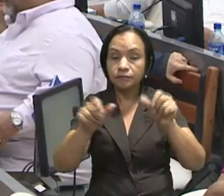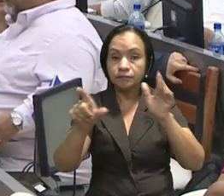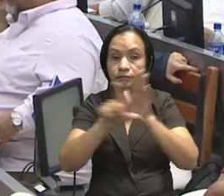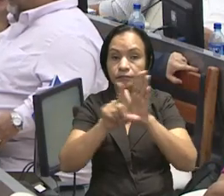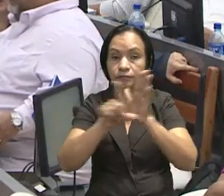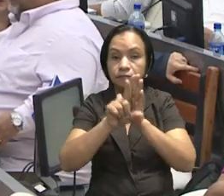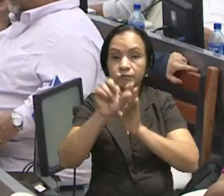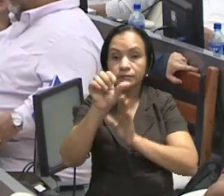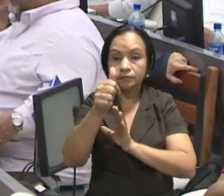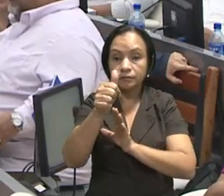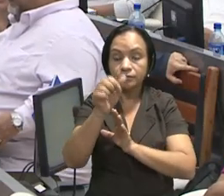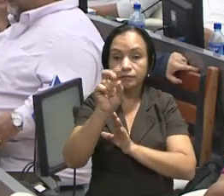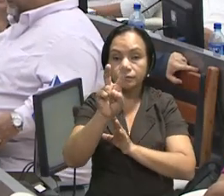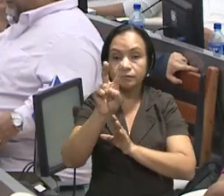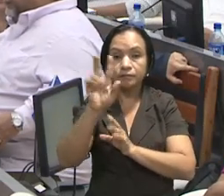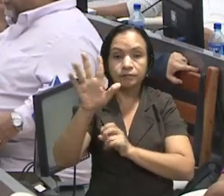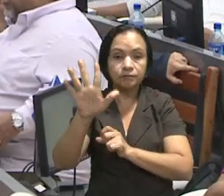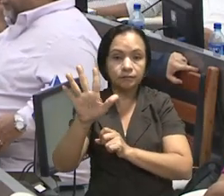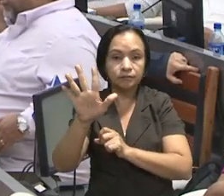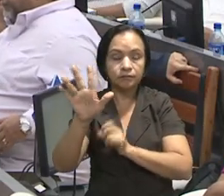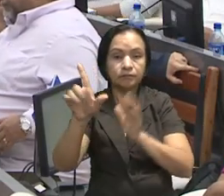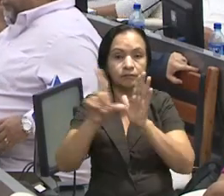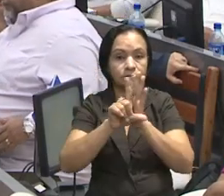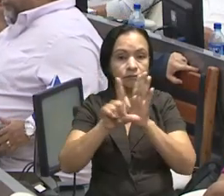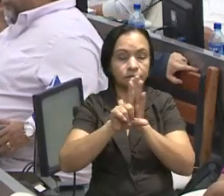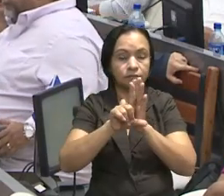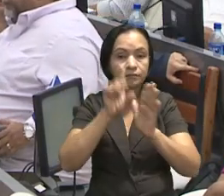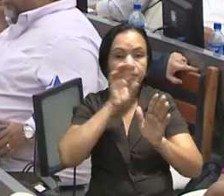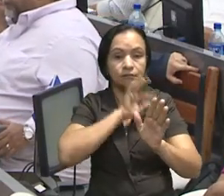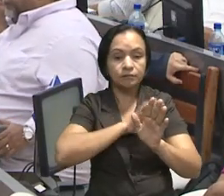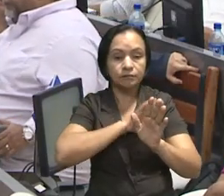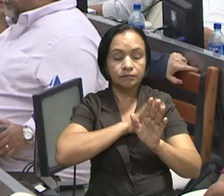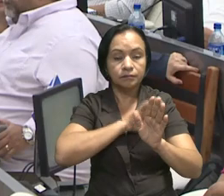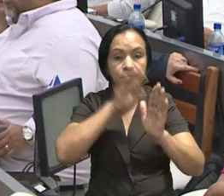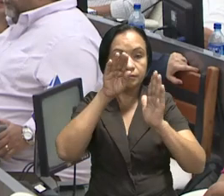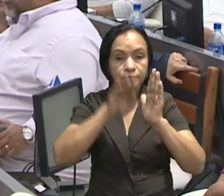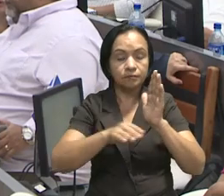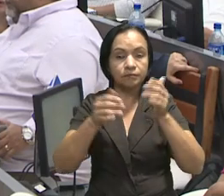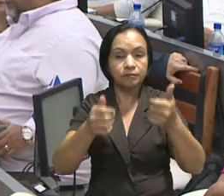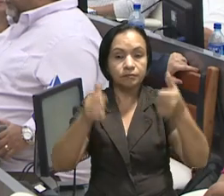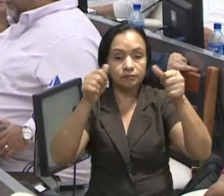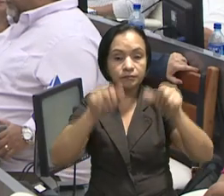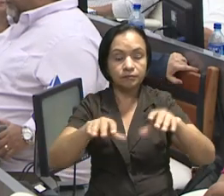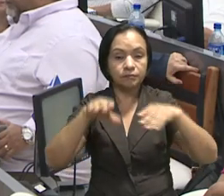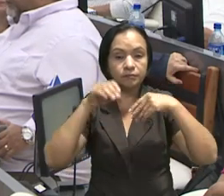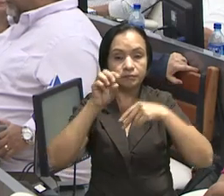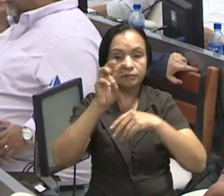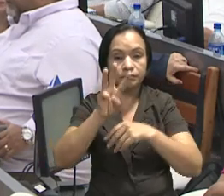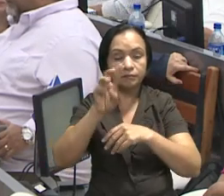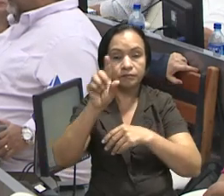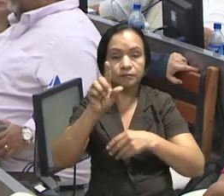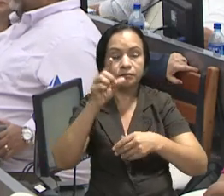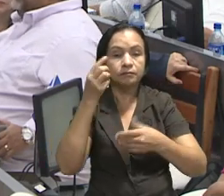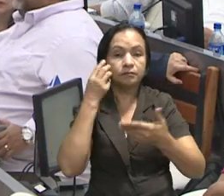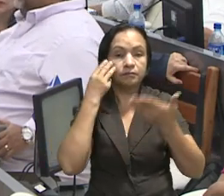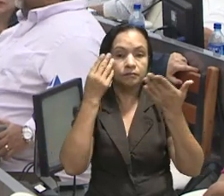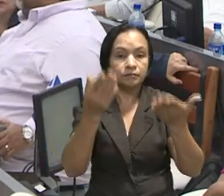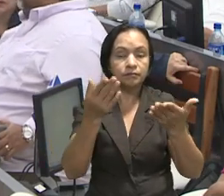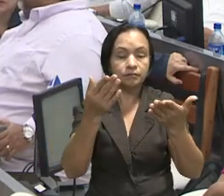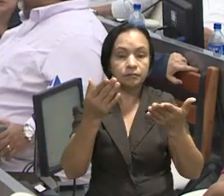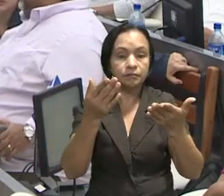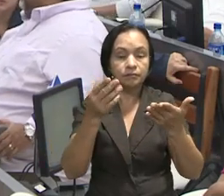la ley número 625, ley del salario mínimo aprobada el 31 de mayo del